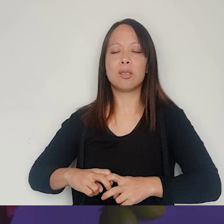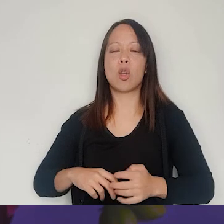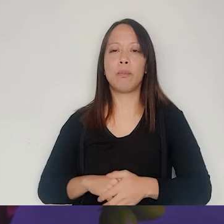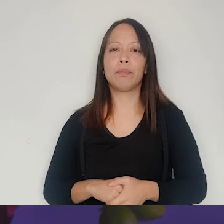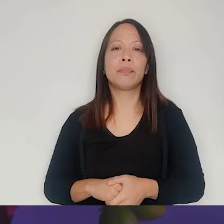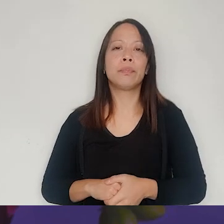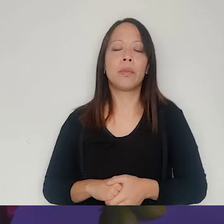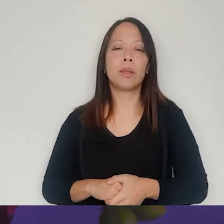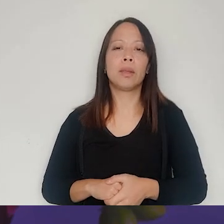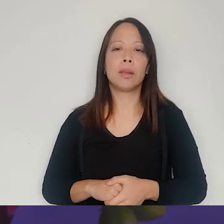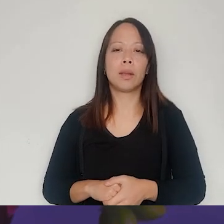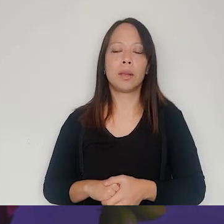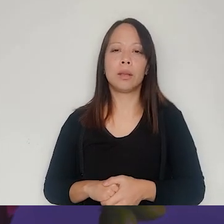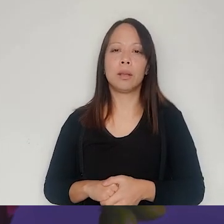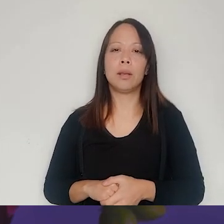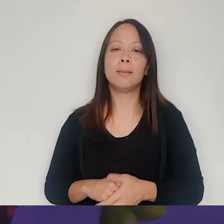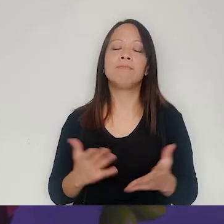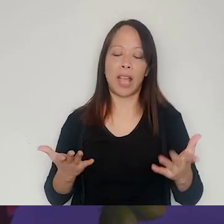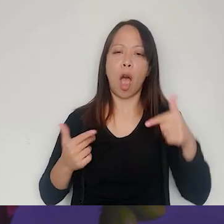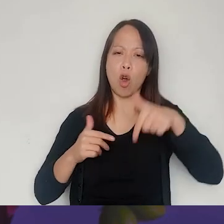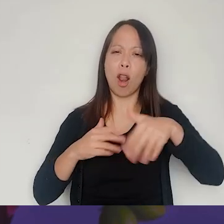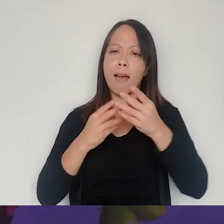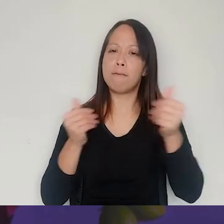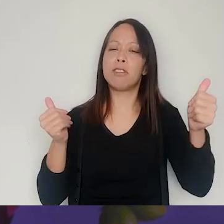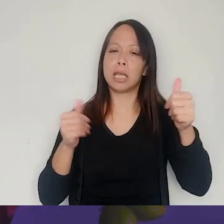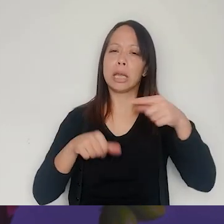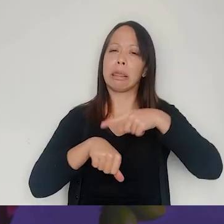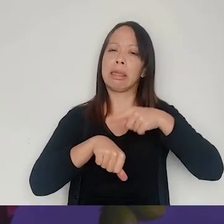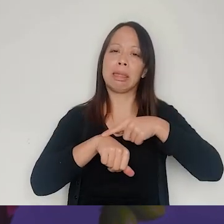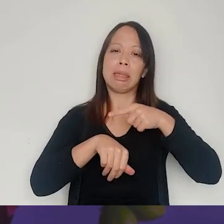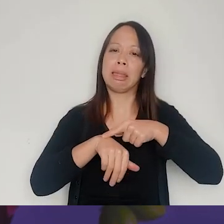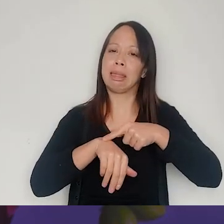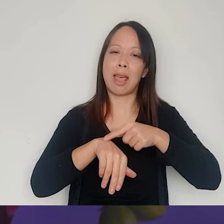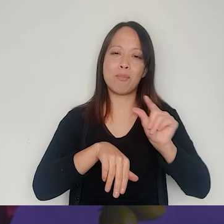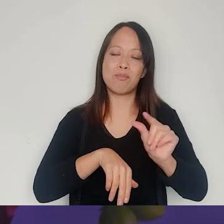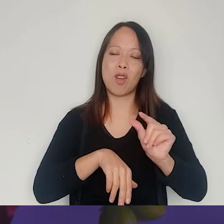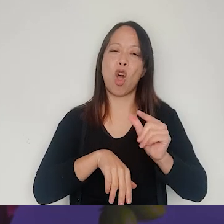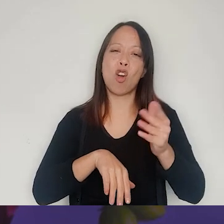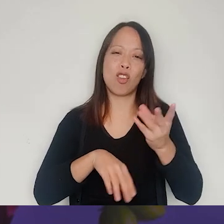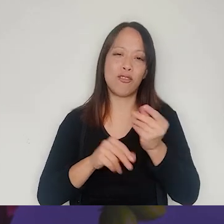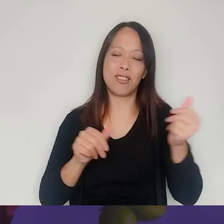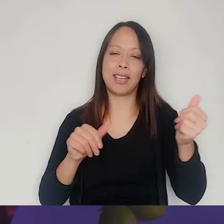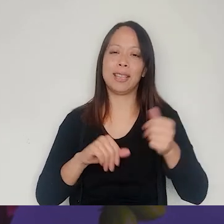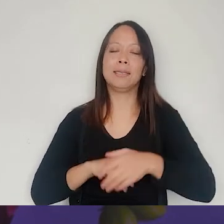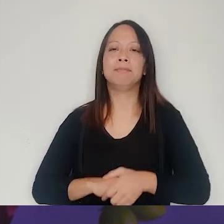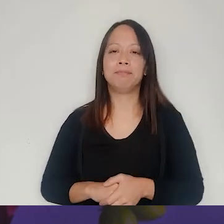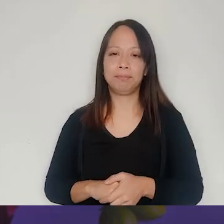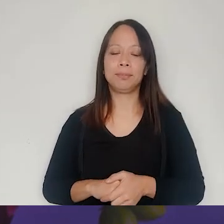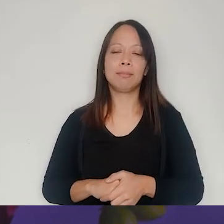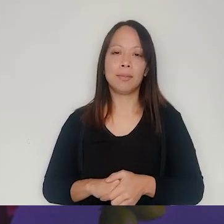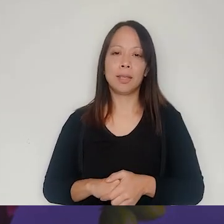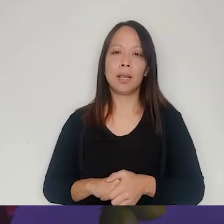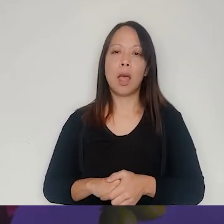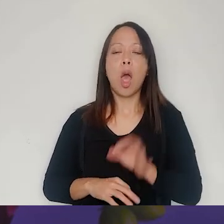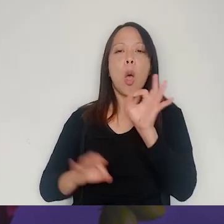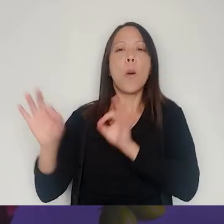captación. Y ya voy finalizando, aparte porque se me termina el tiempo, bueno, se me ha terminado el tiempo, con